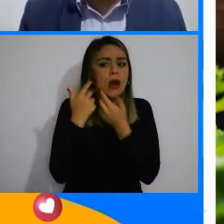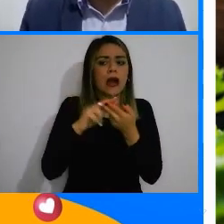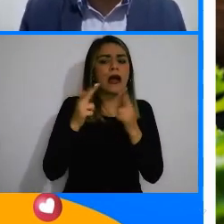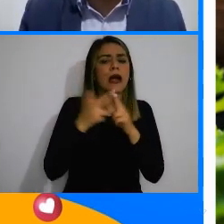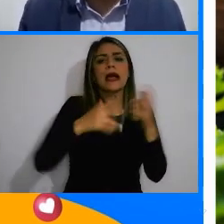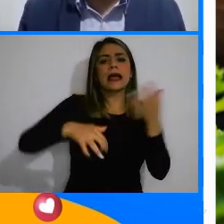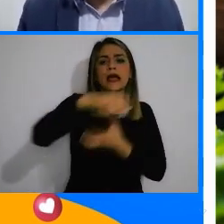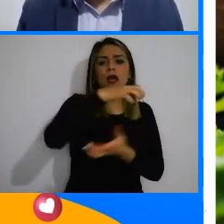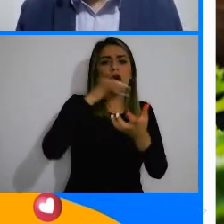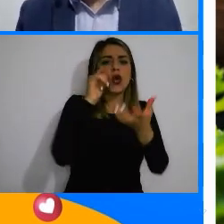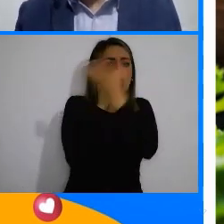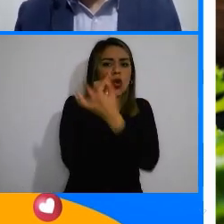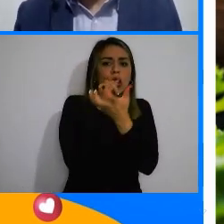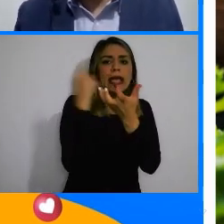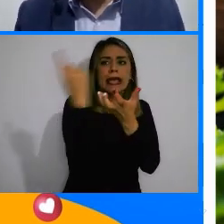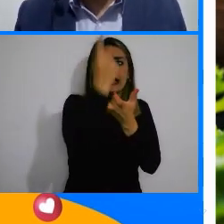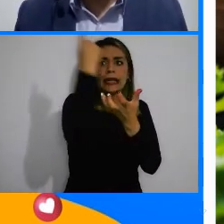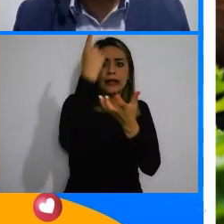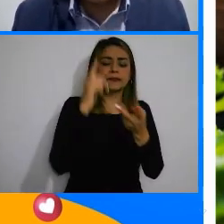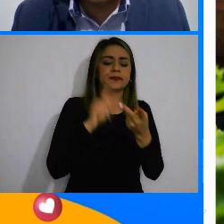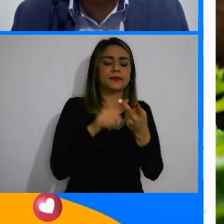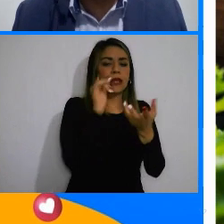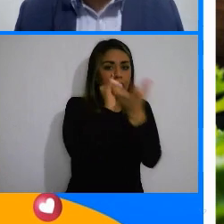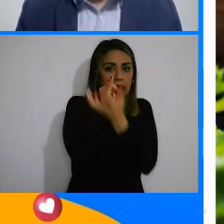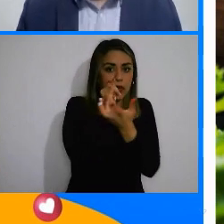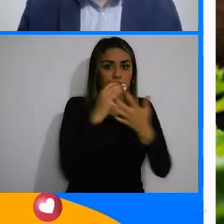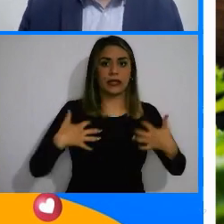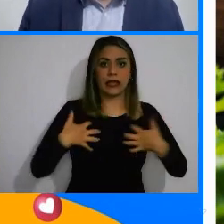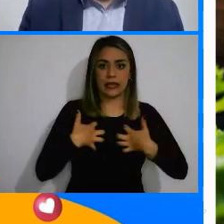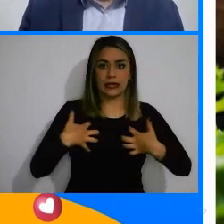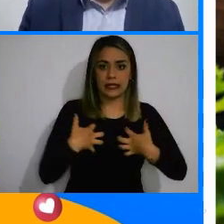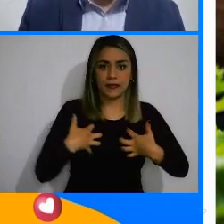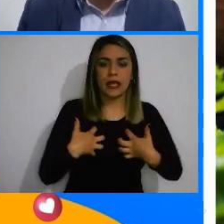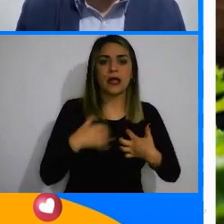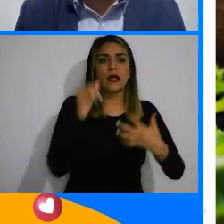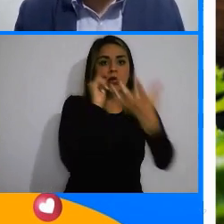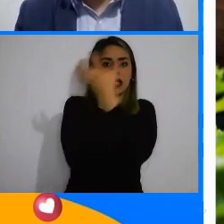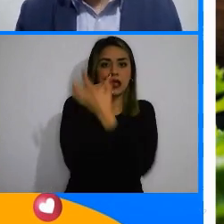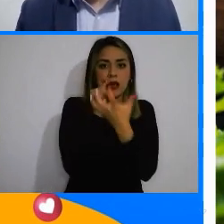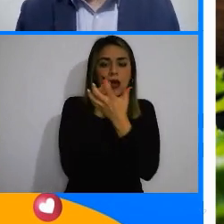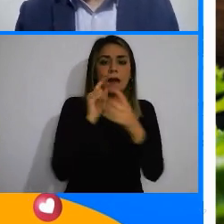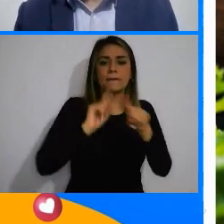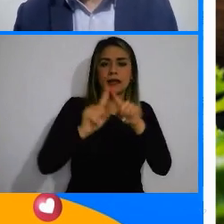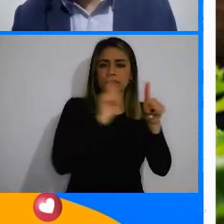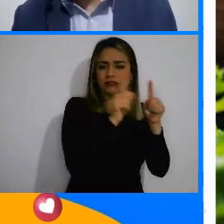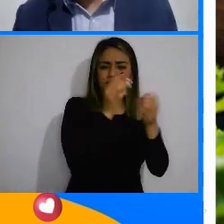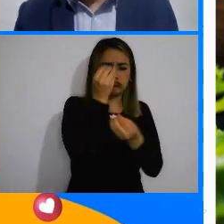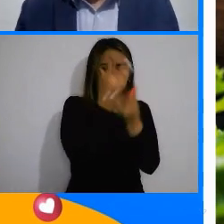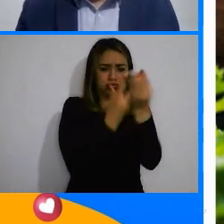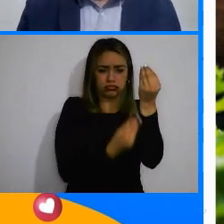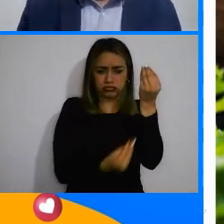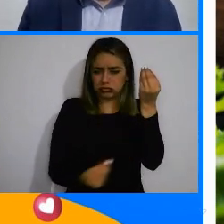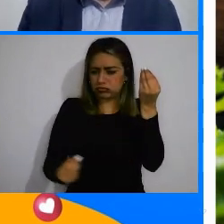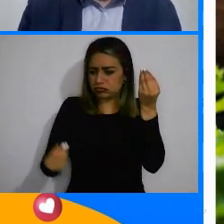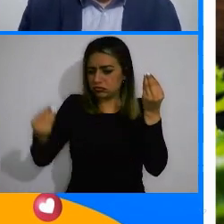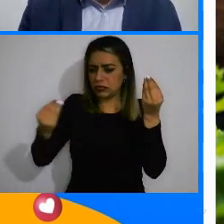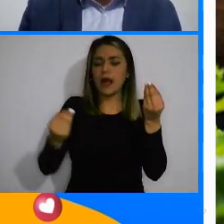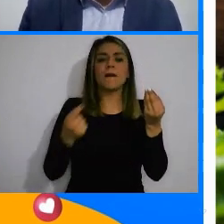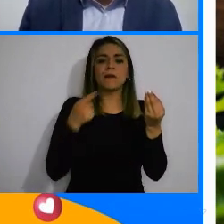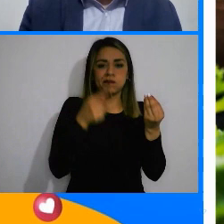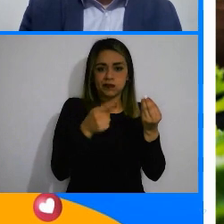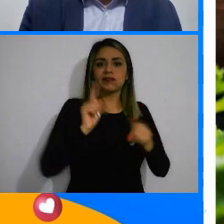ecología general, de ecología animal, de ecología vegetal, de ecología urbana, de